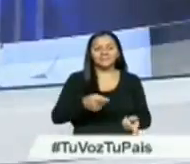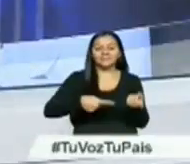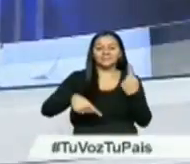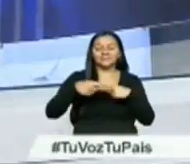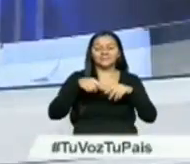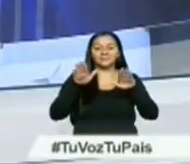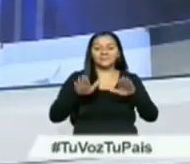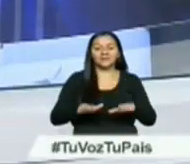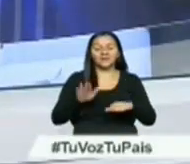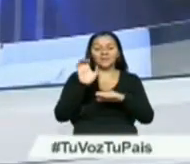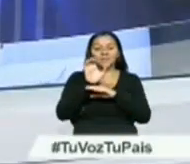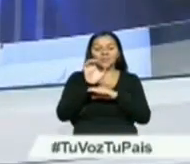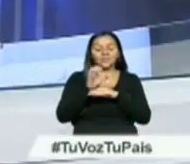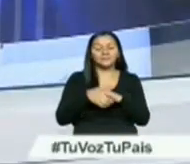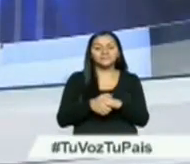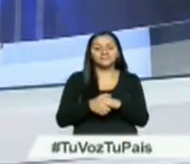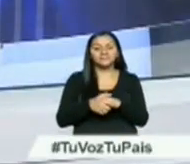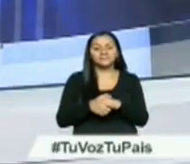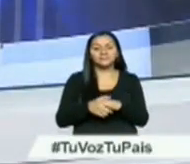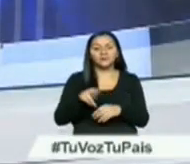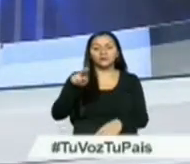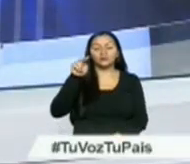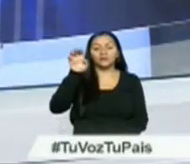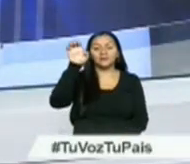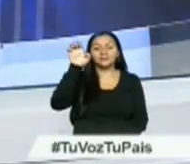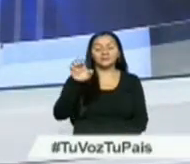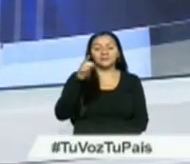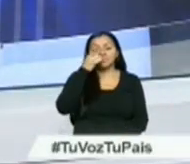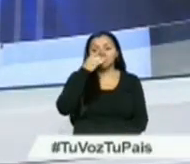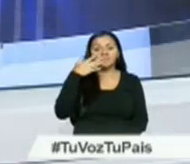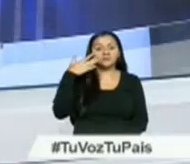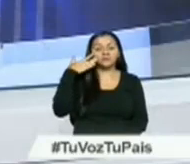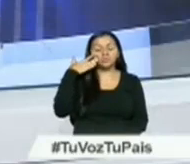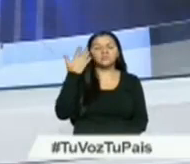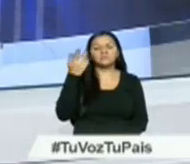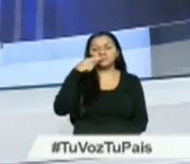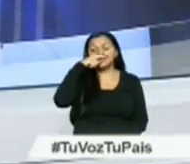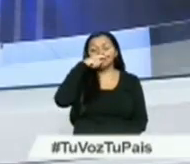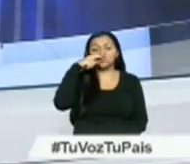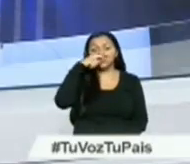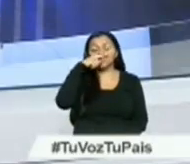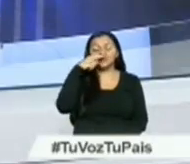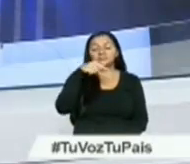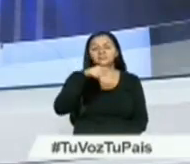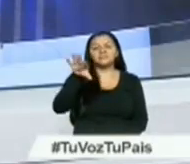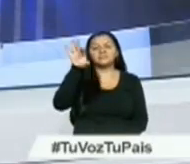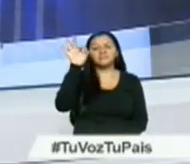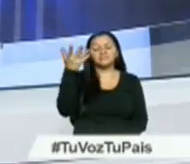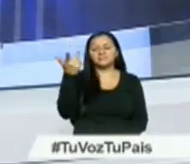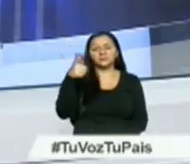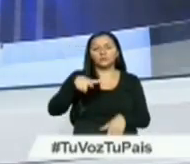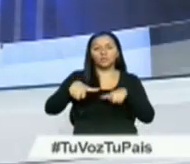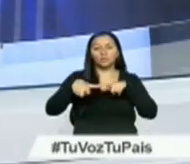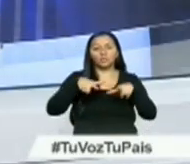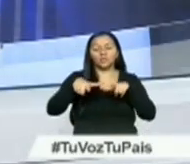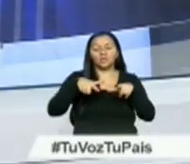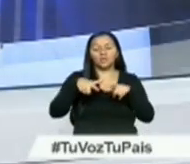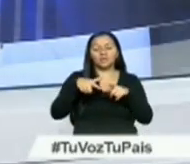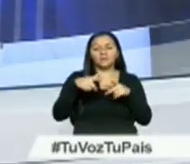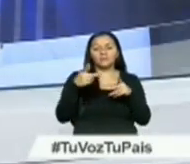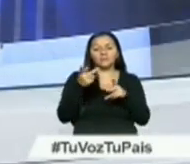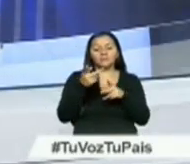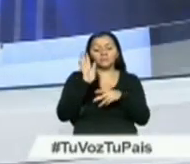Retomamos el ámbito nacional. Al noreste de la región amazónica, en la provincia de Sucumbío, se encuentra la Reserva de Producción